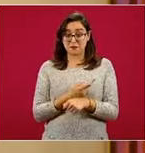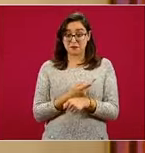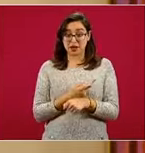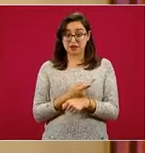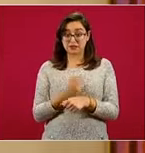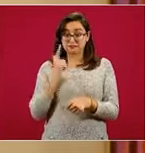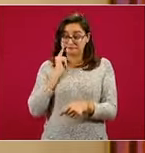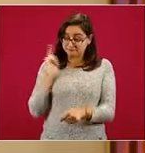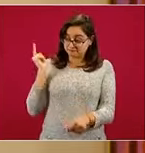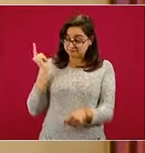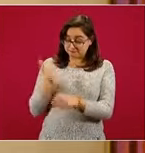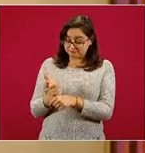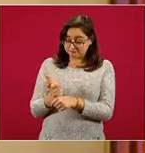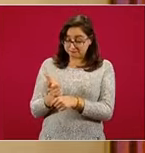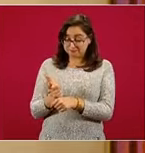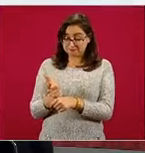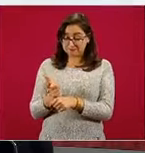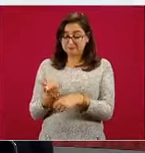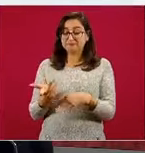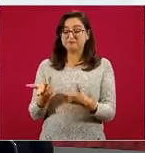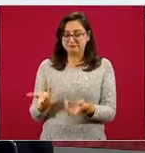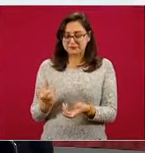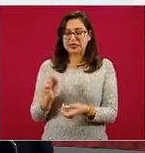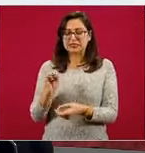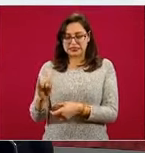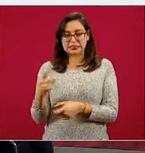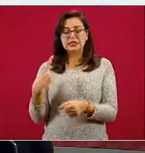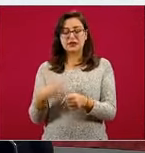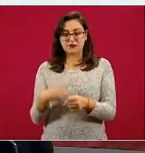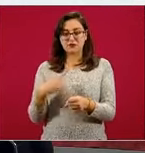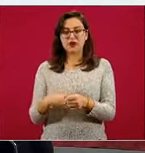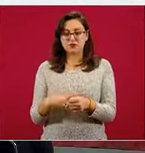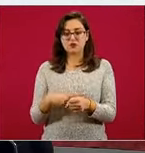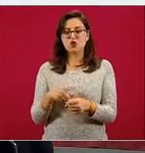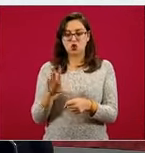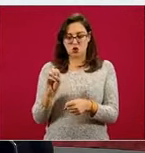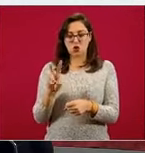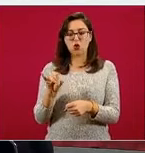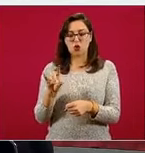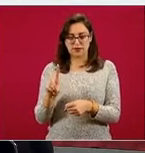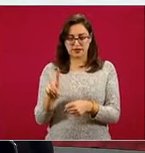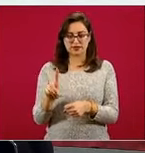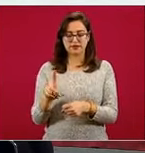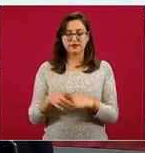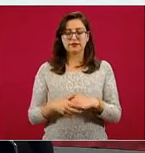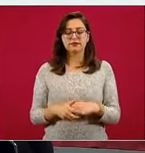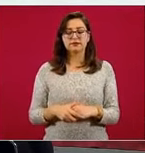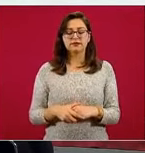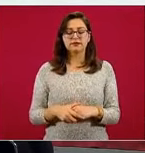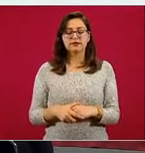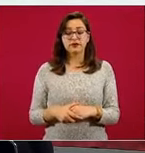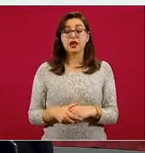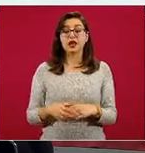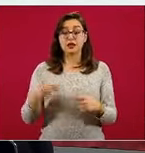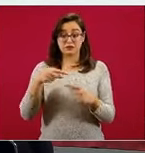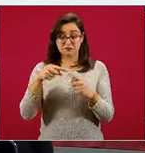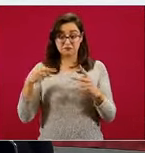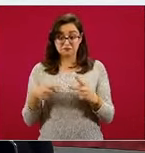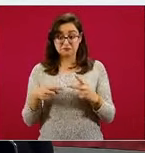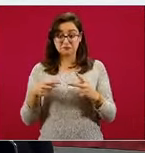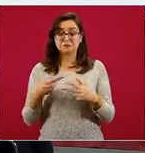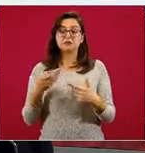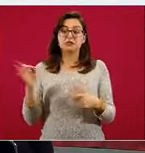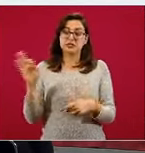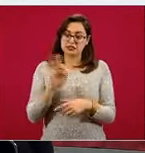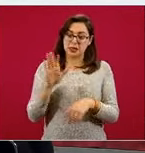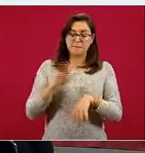de dictaminación clínica epidemiológica y entonces también otorgan la clasificación de confirmación. Estos dos últimos son los que más